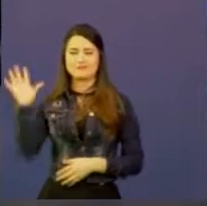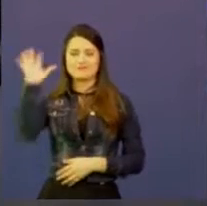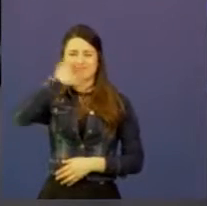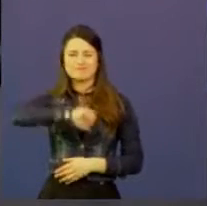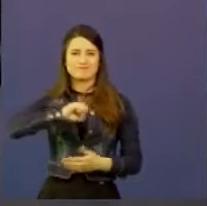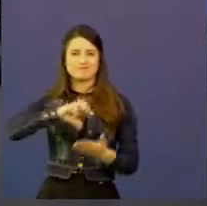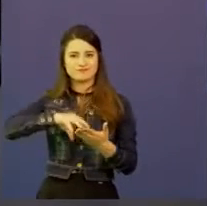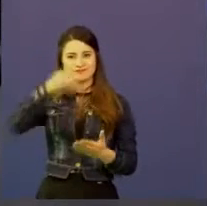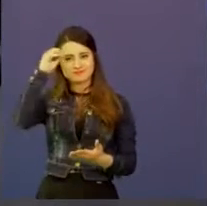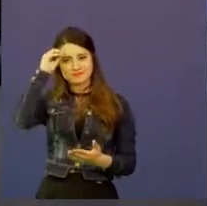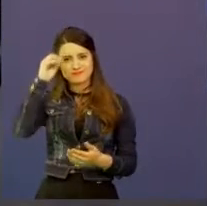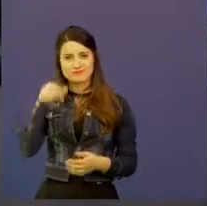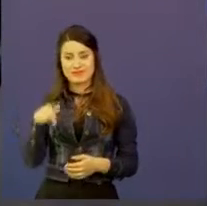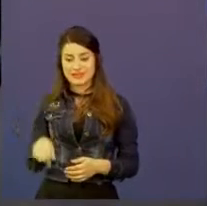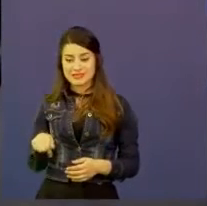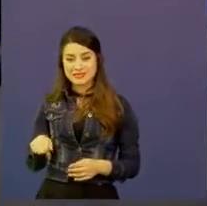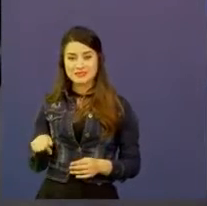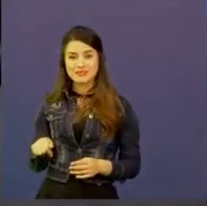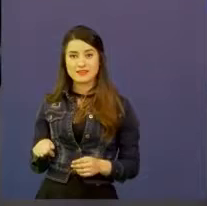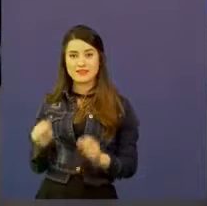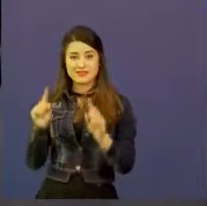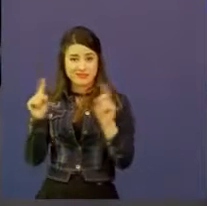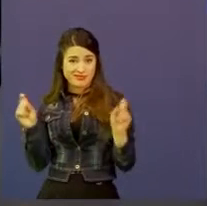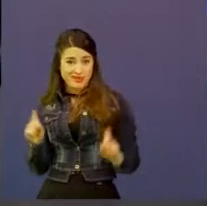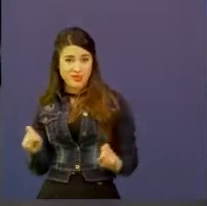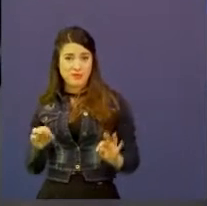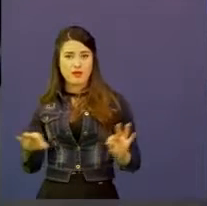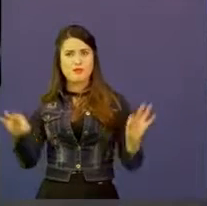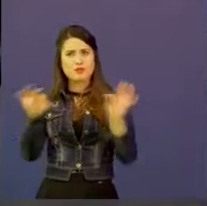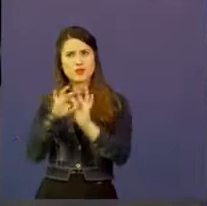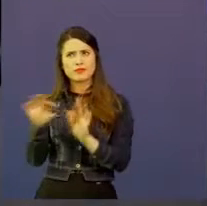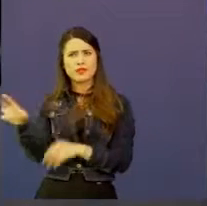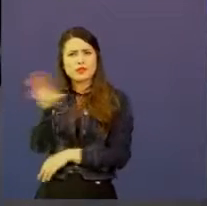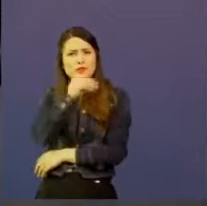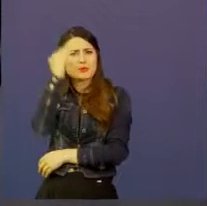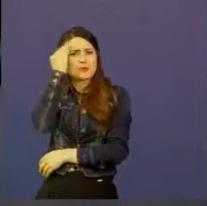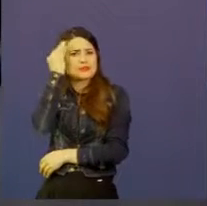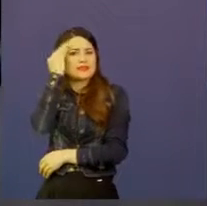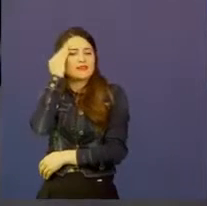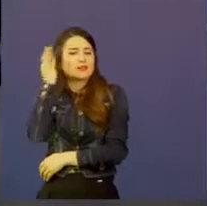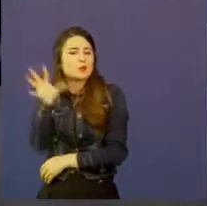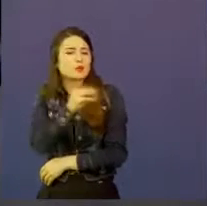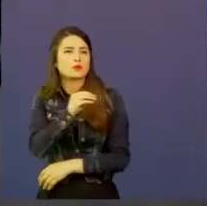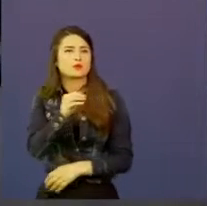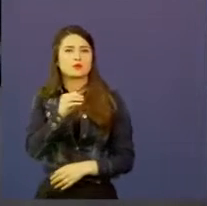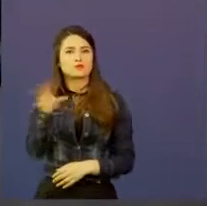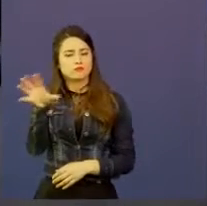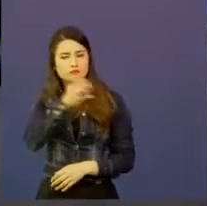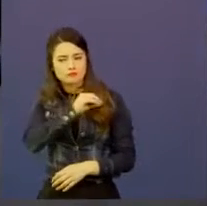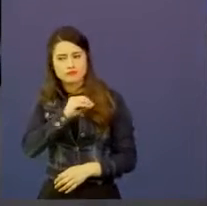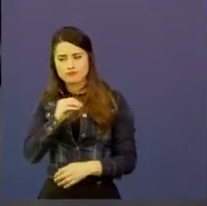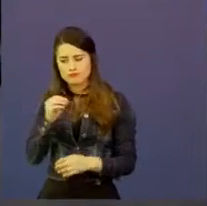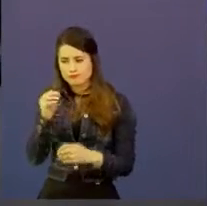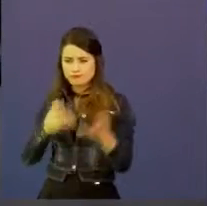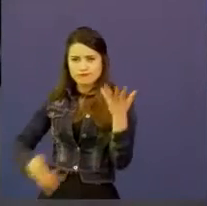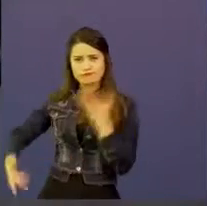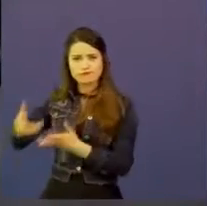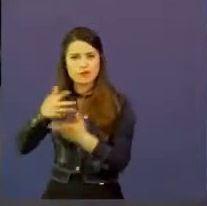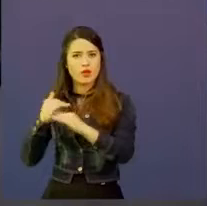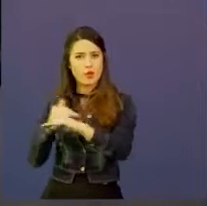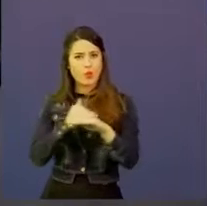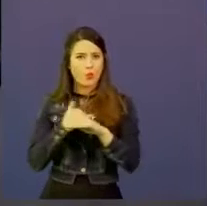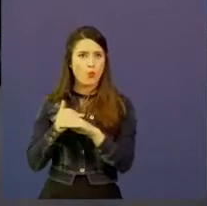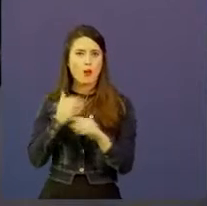un diálogo de saberes. Padres, educadores y los mismos estudiantes, a quienes quizás a veces